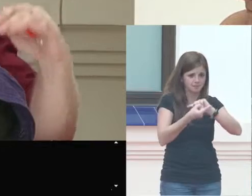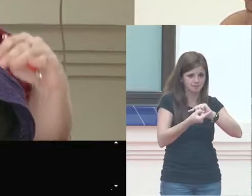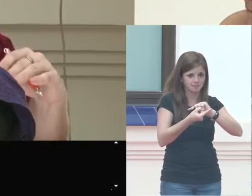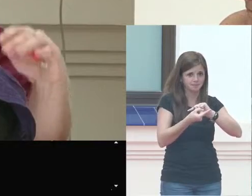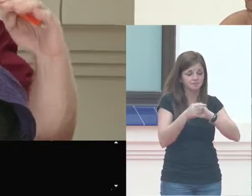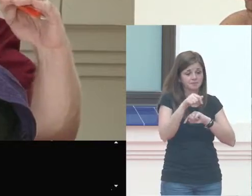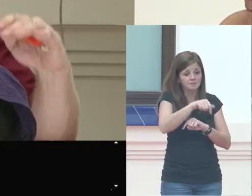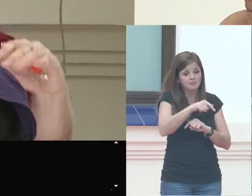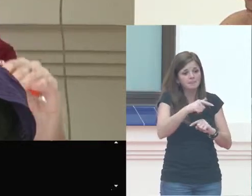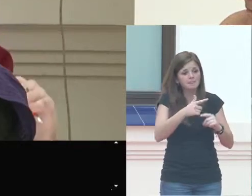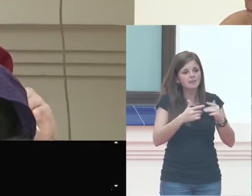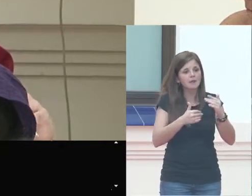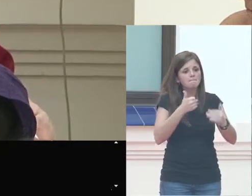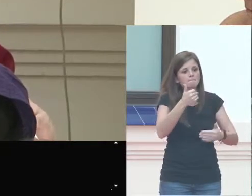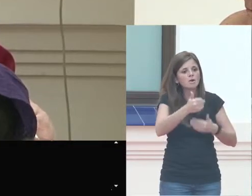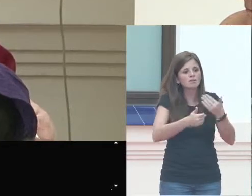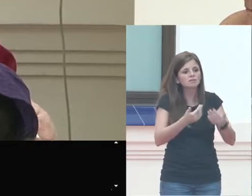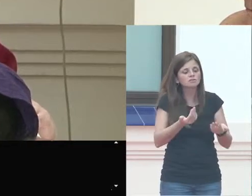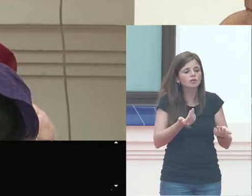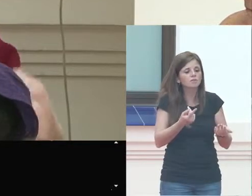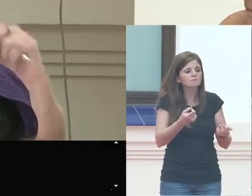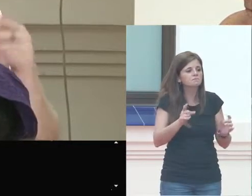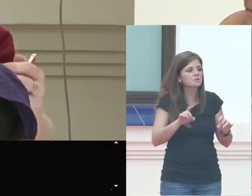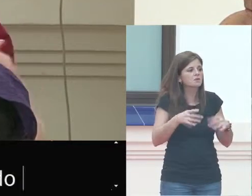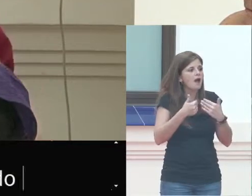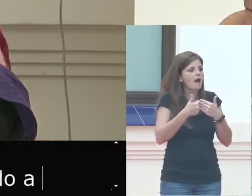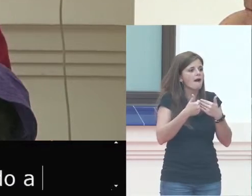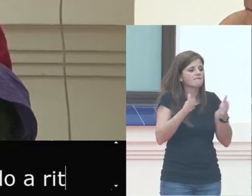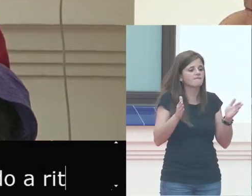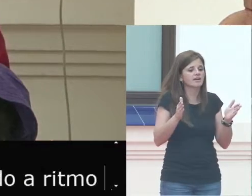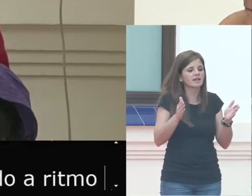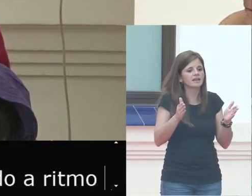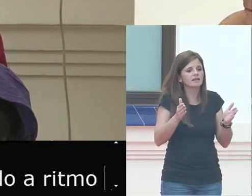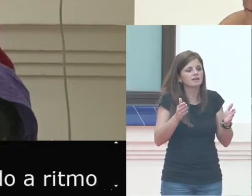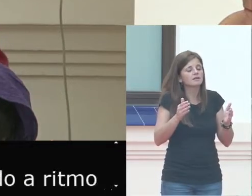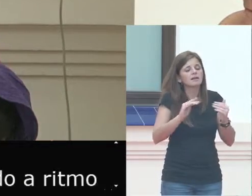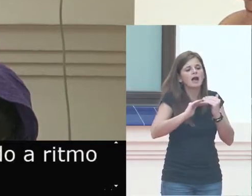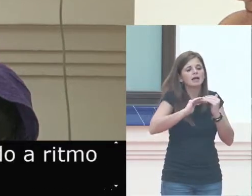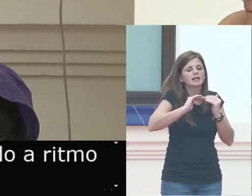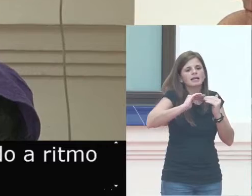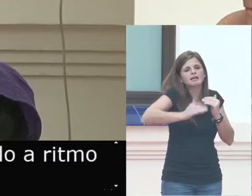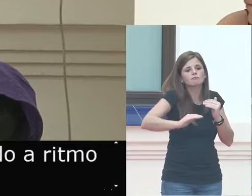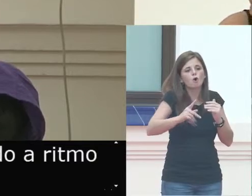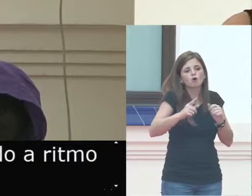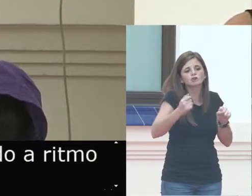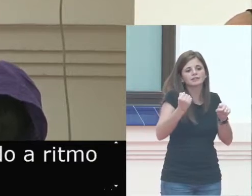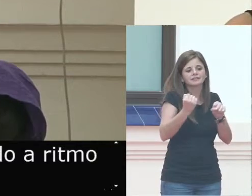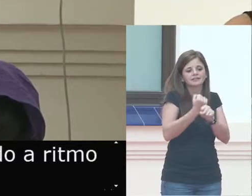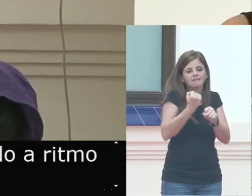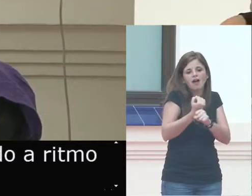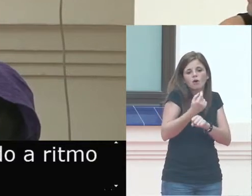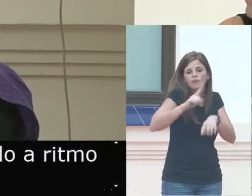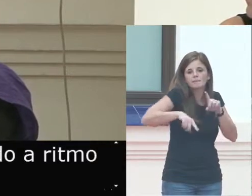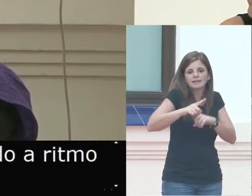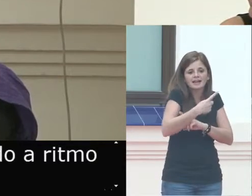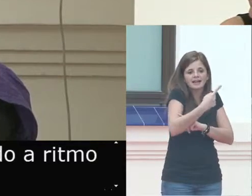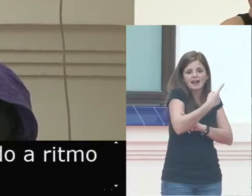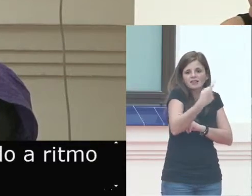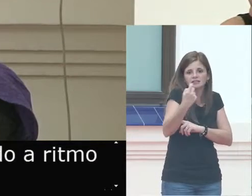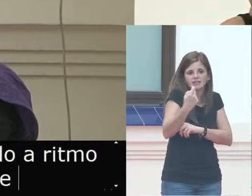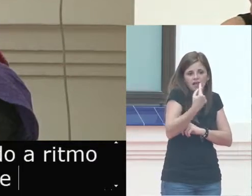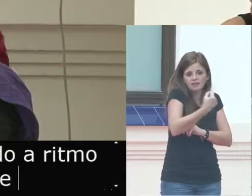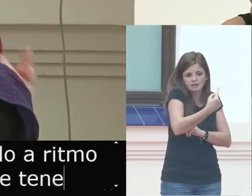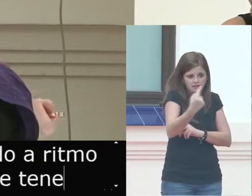va el proceso, cada parte moviendo al ritmo de su trabajo y de las necesidades que